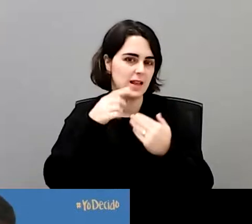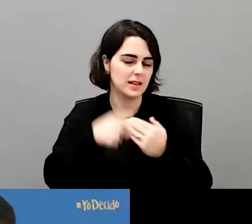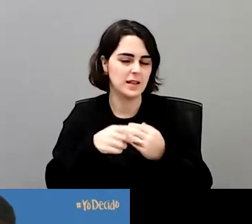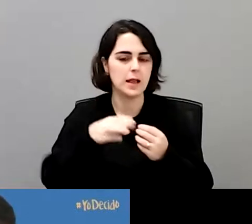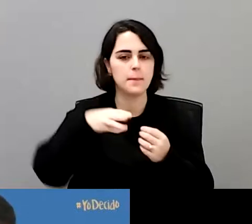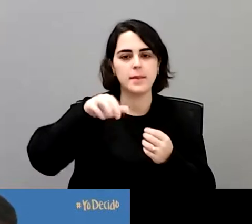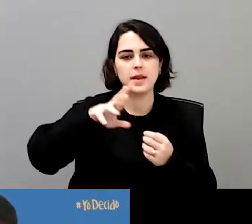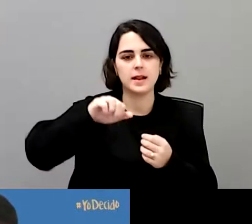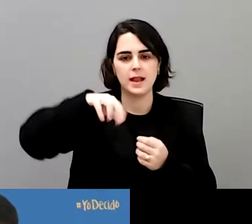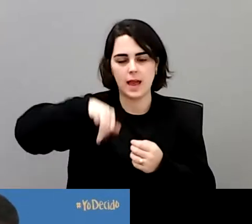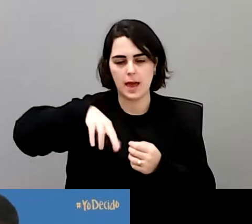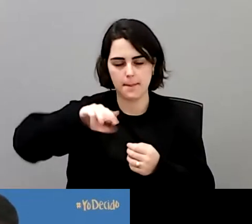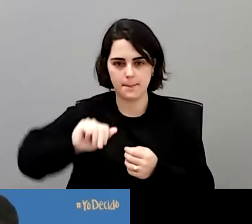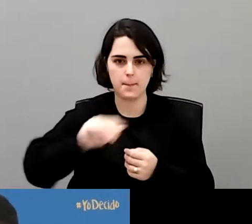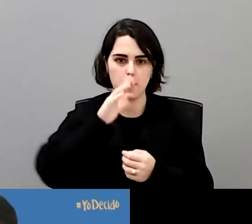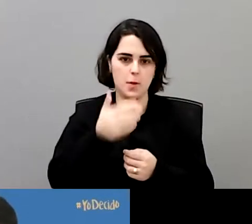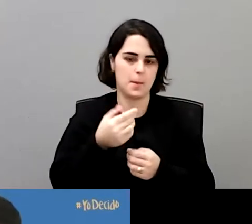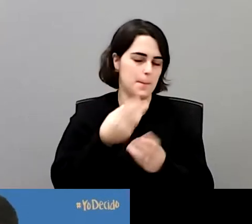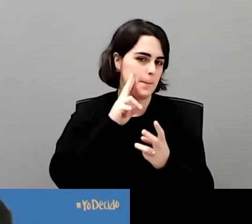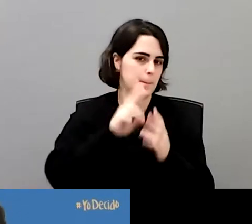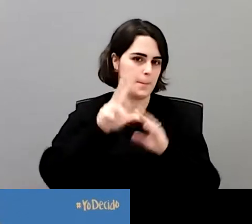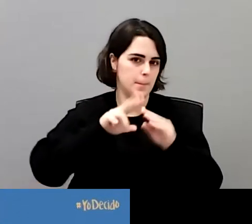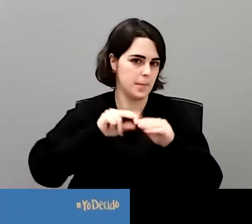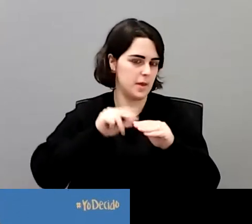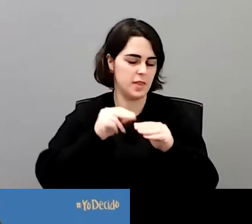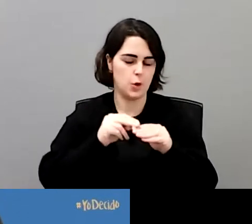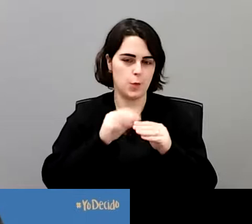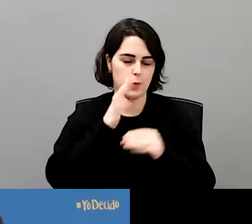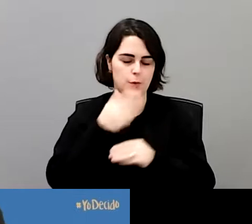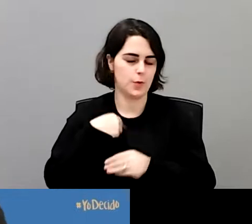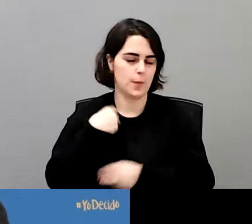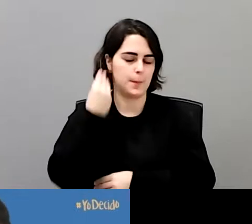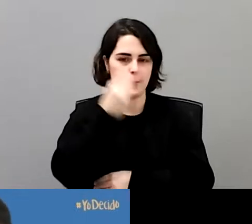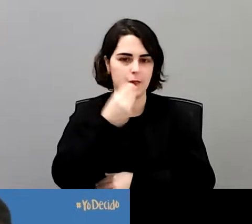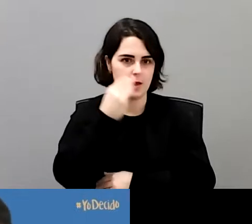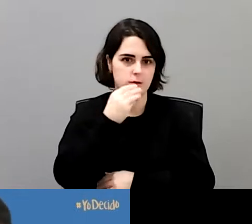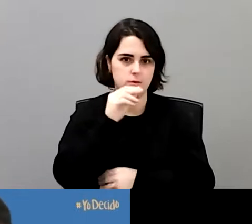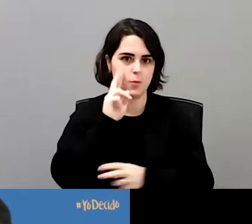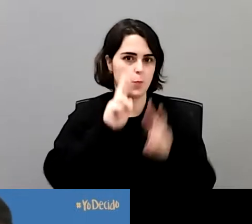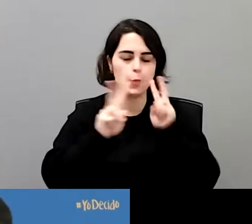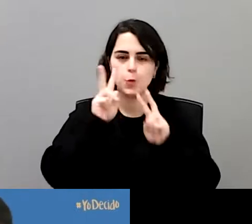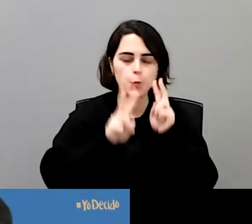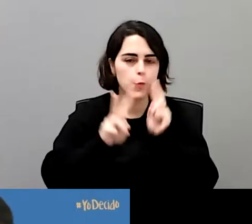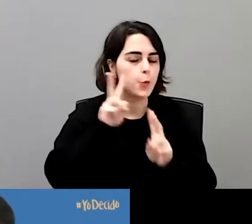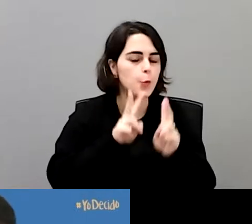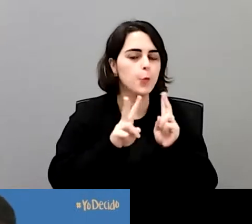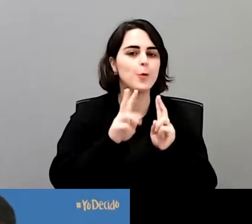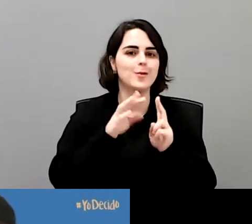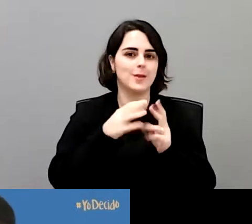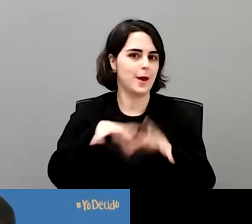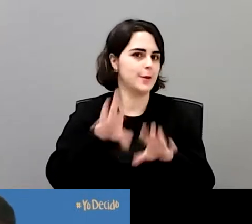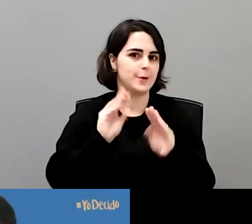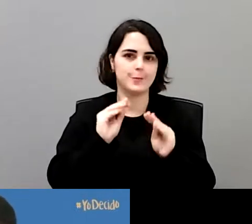Miriam por el vídeo, que bueno, me ha parecido súper gráfico y se ha comprendido súper